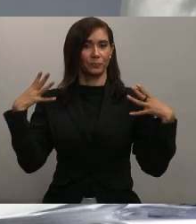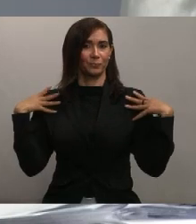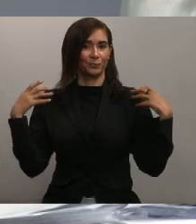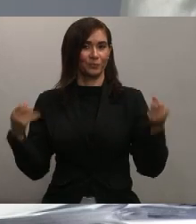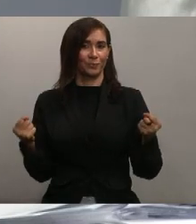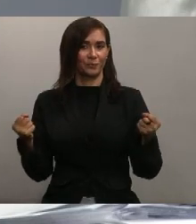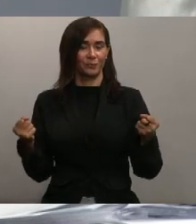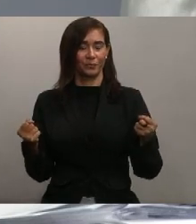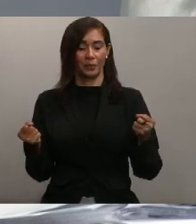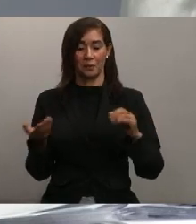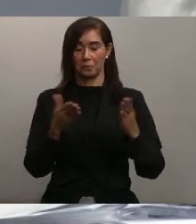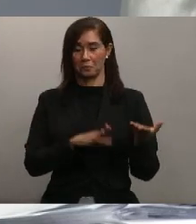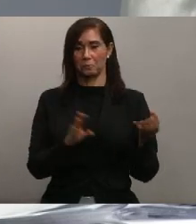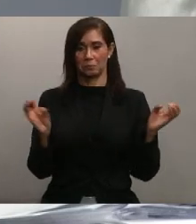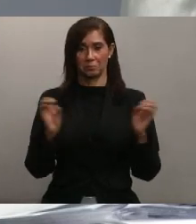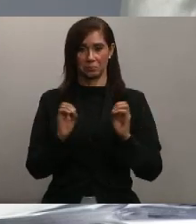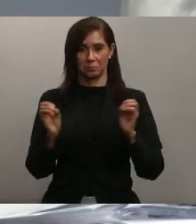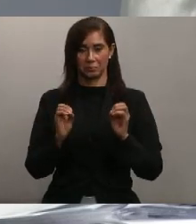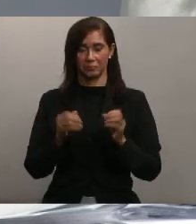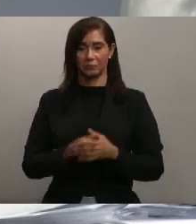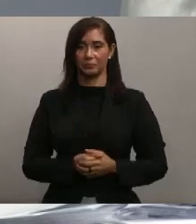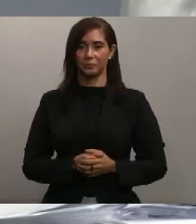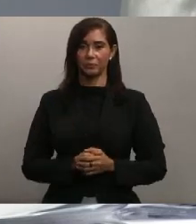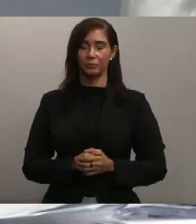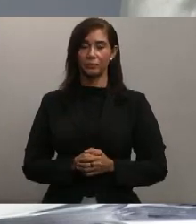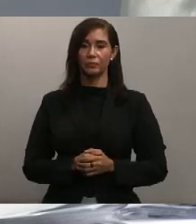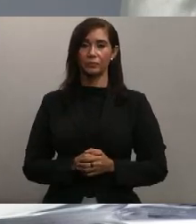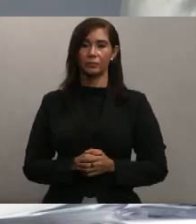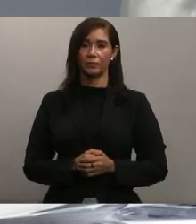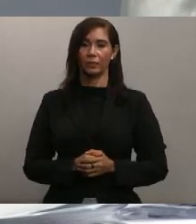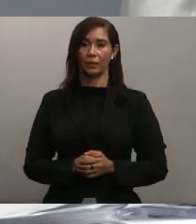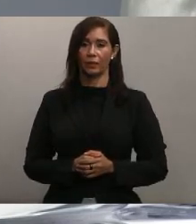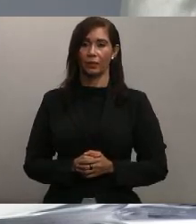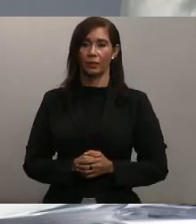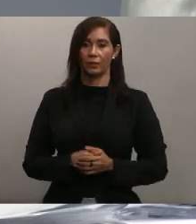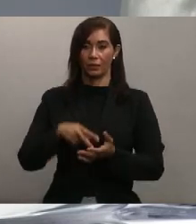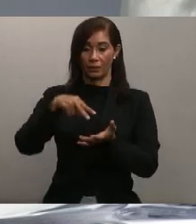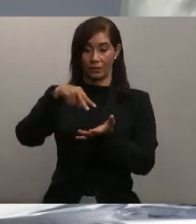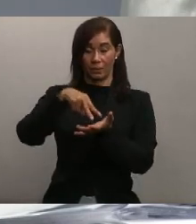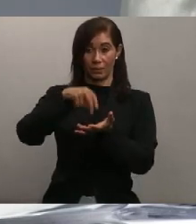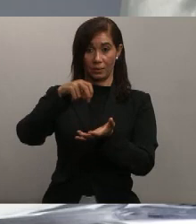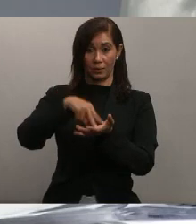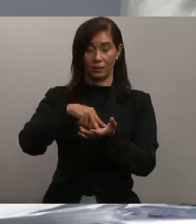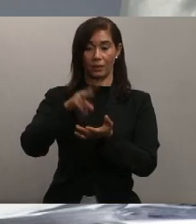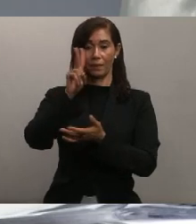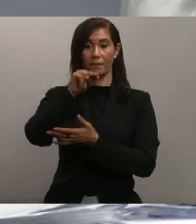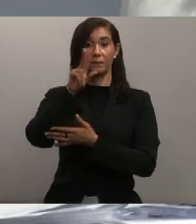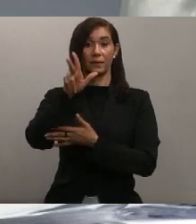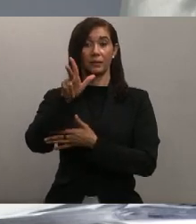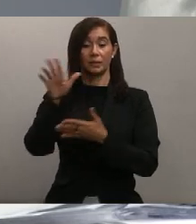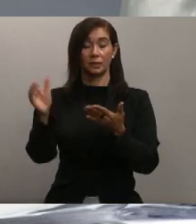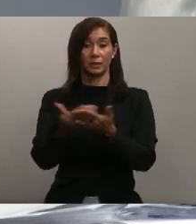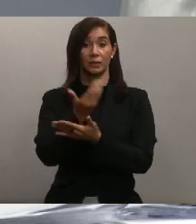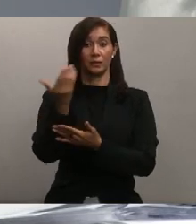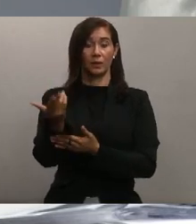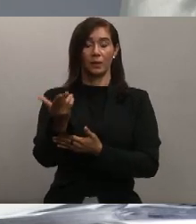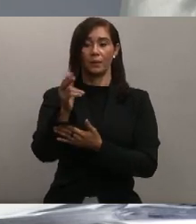recuperados, 0 fallecimiento. Hermanas Mirabal, 23 casos